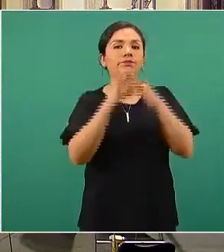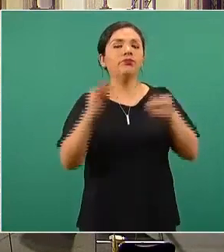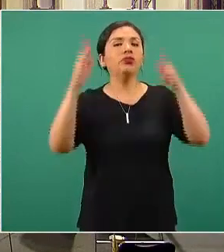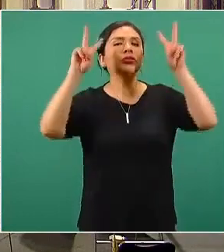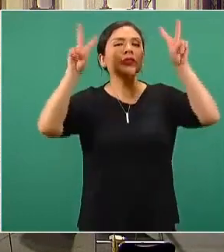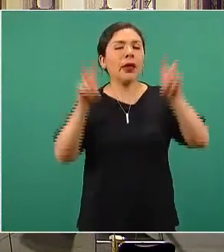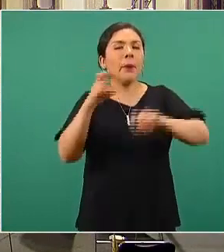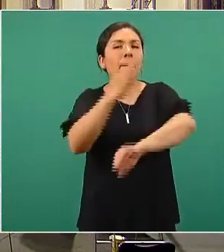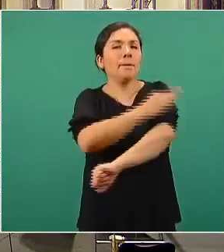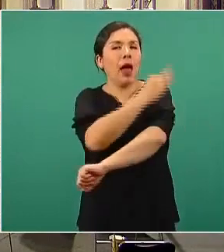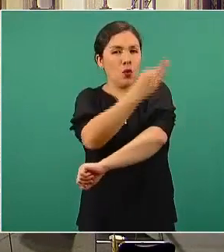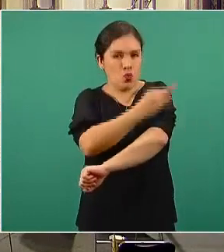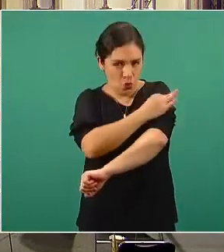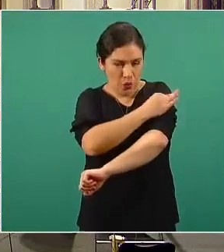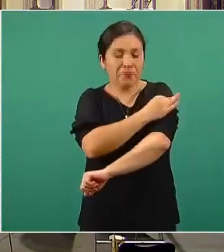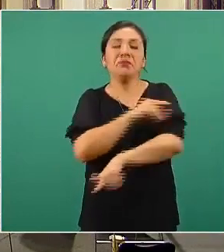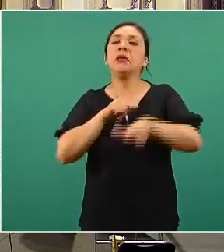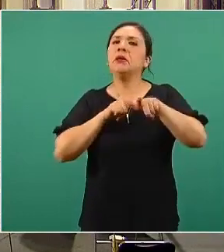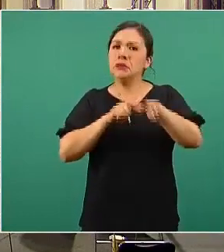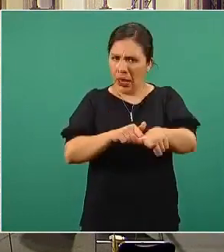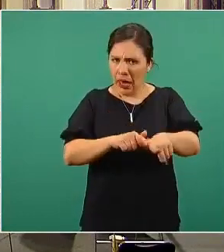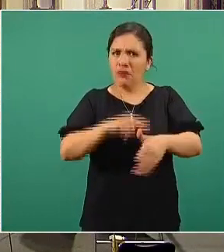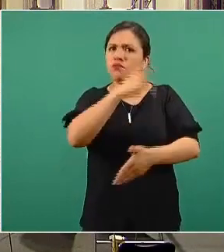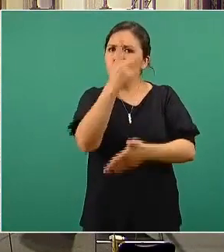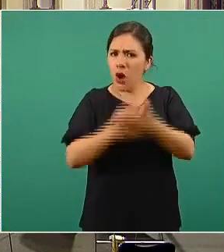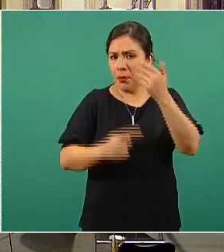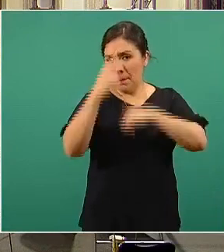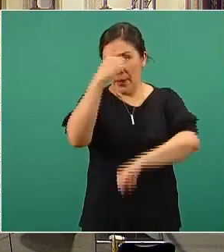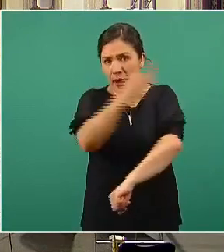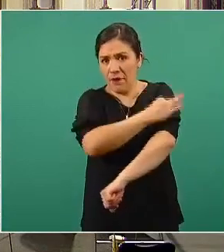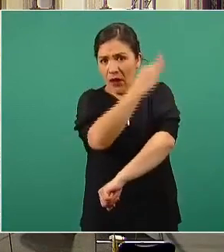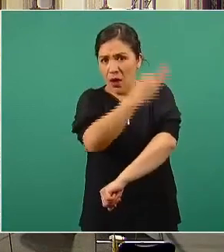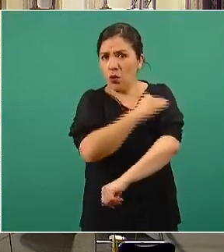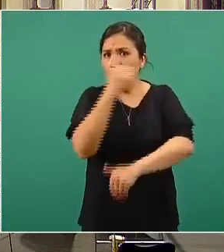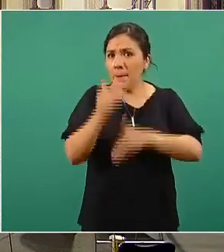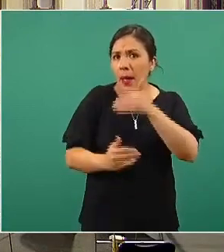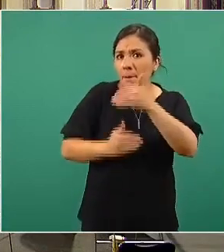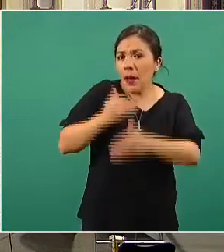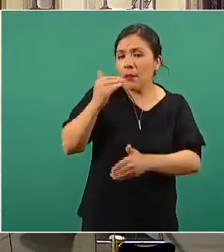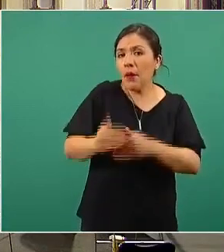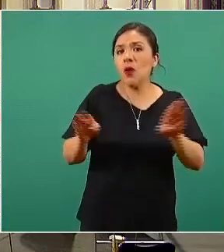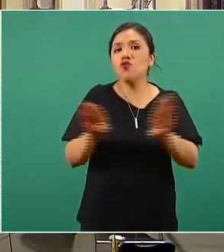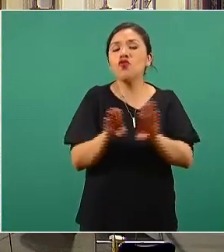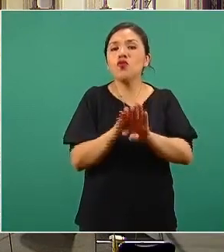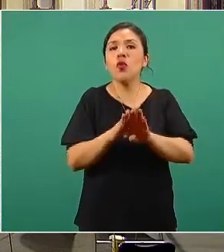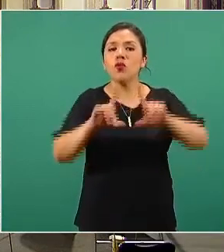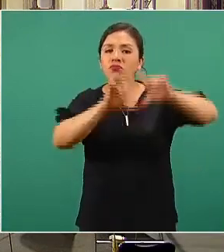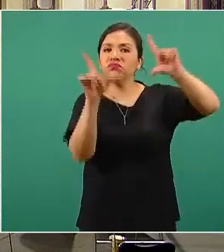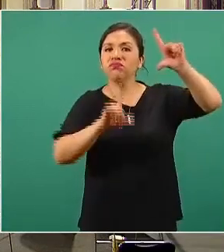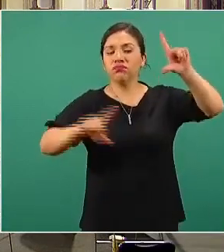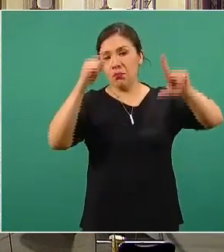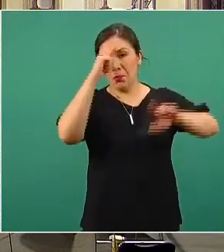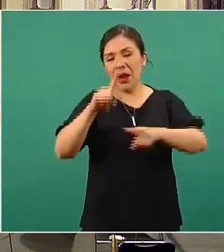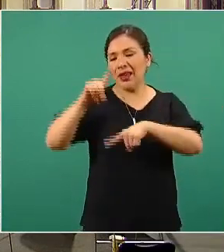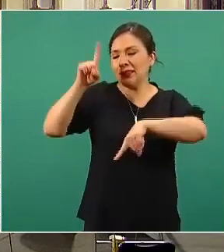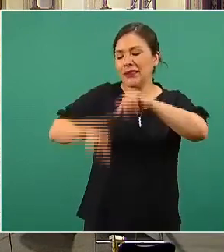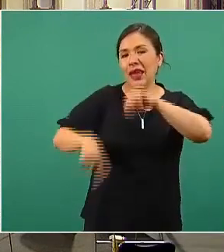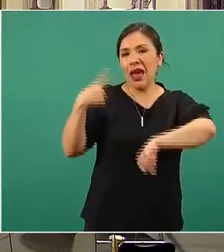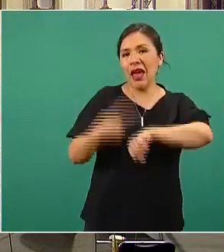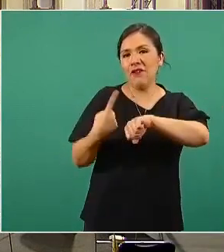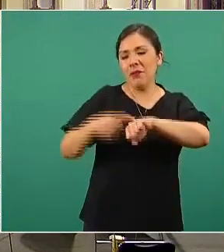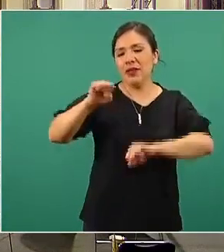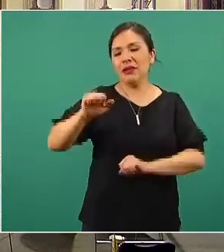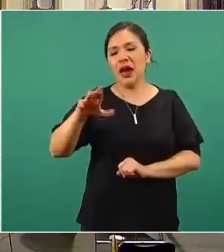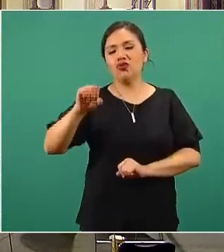vacunas. Sigue el programa de vacunación, la estrategia, la política nacional de vacunación contra el virus SARS-CoV-2